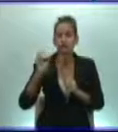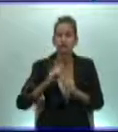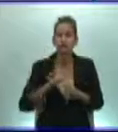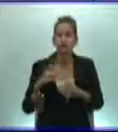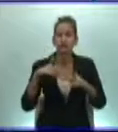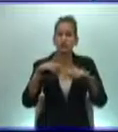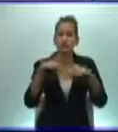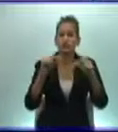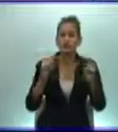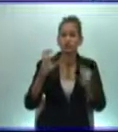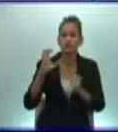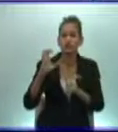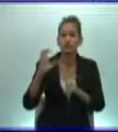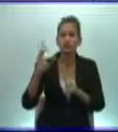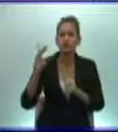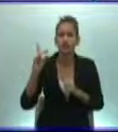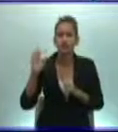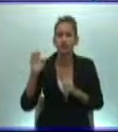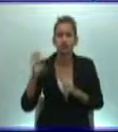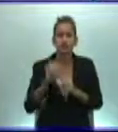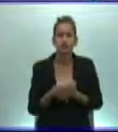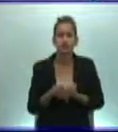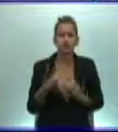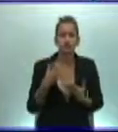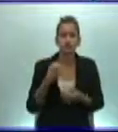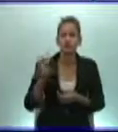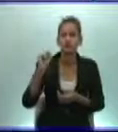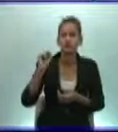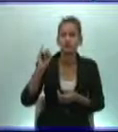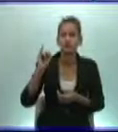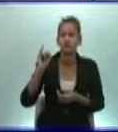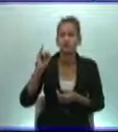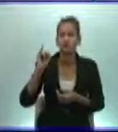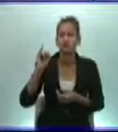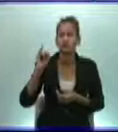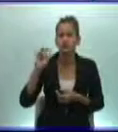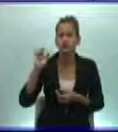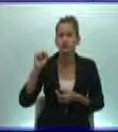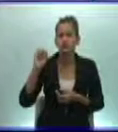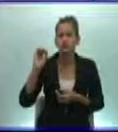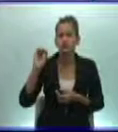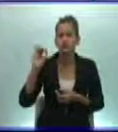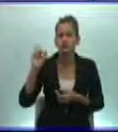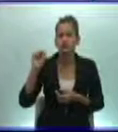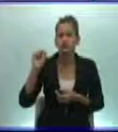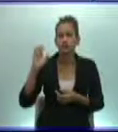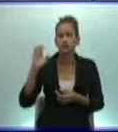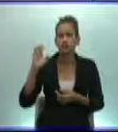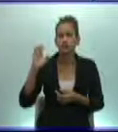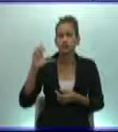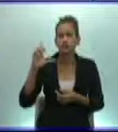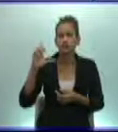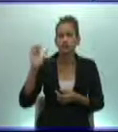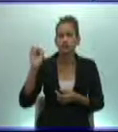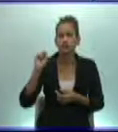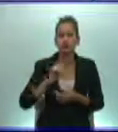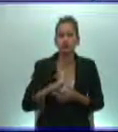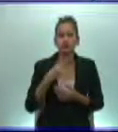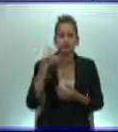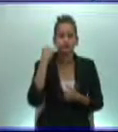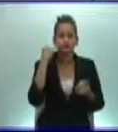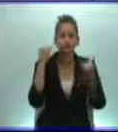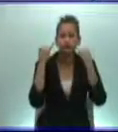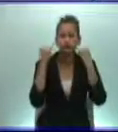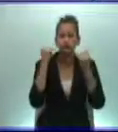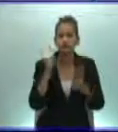triángulo CDE son isósceles de base AB y DE respectivamente. Vamos a ir identificando